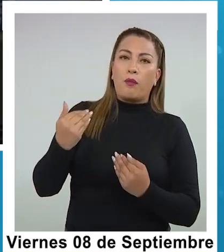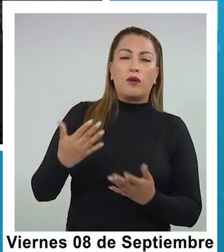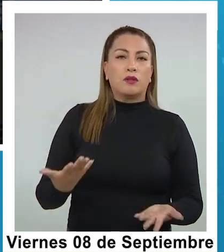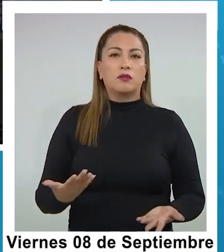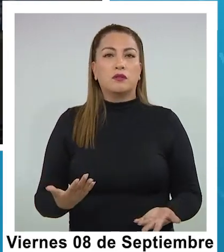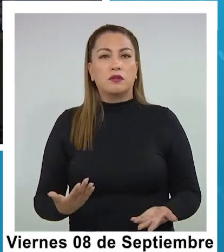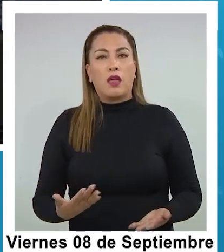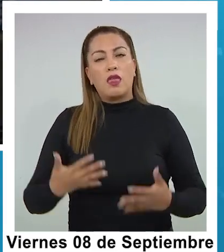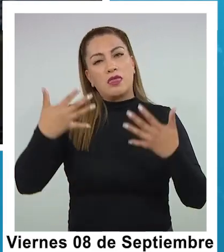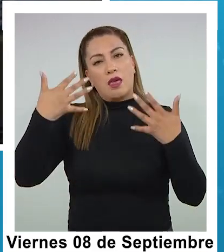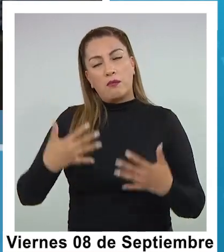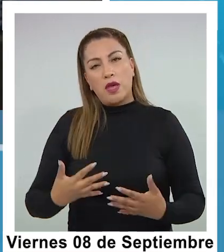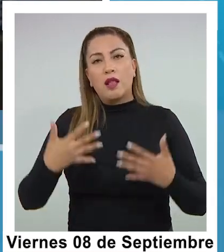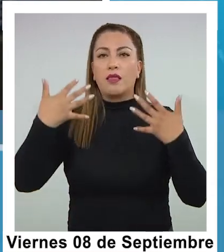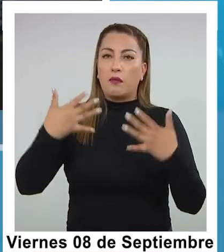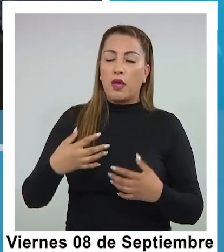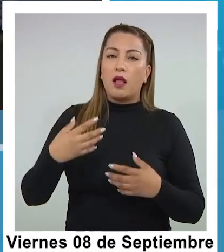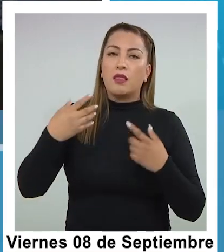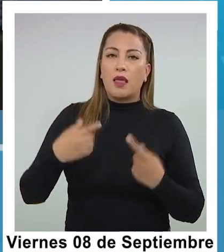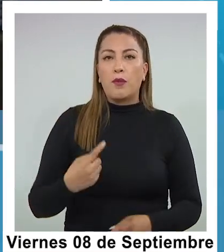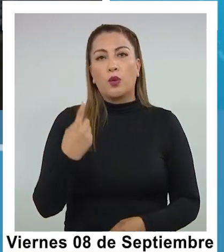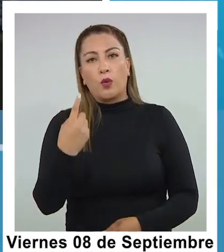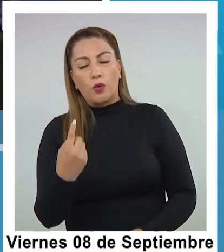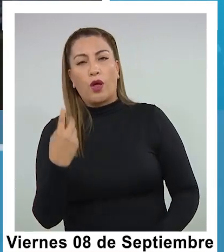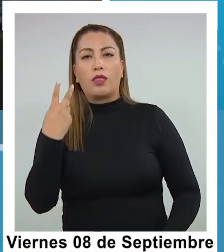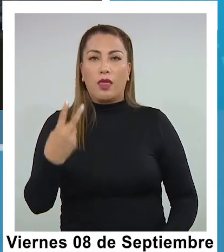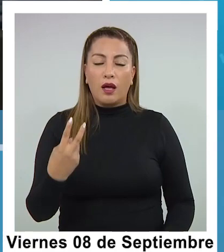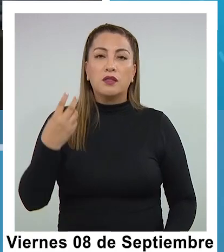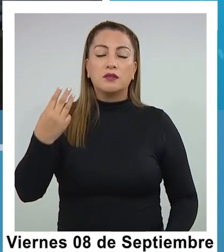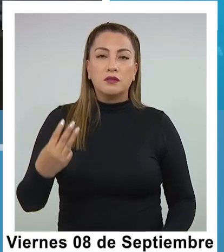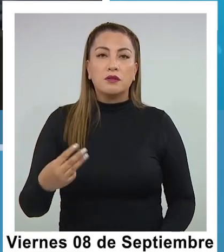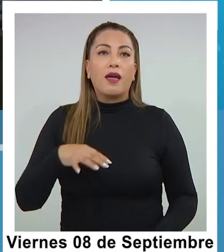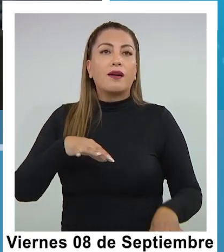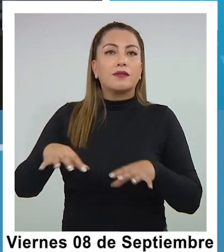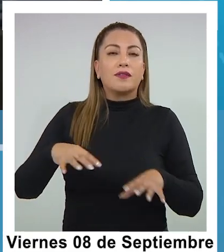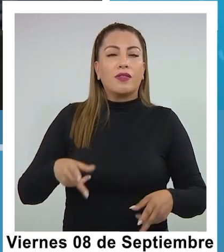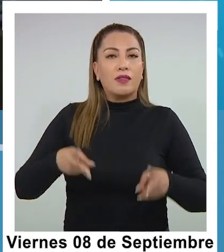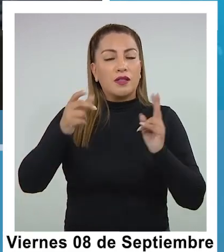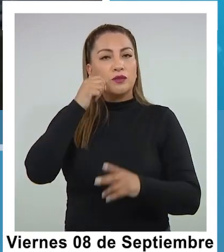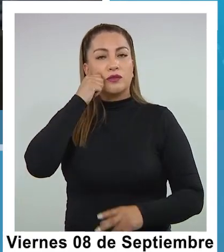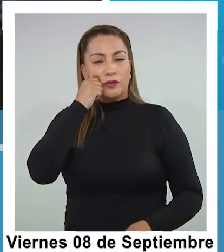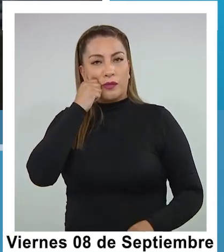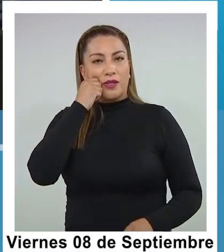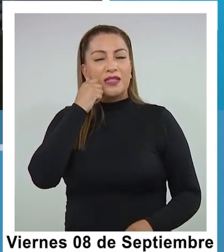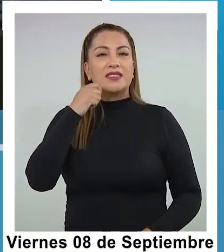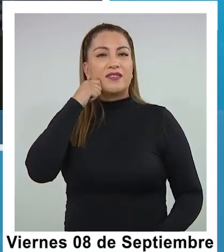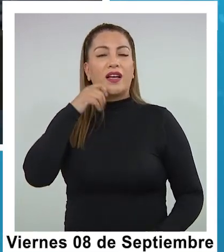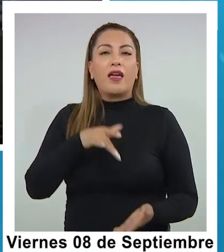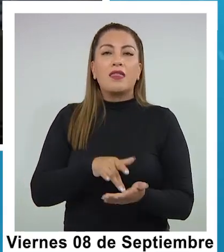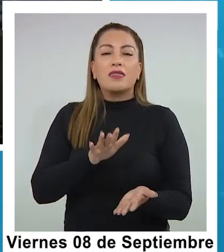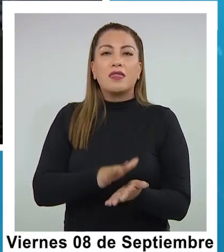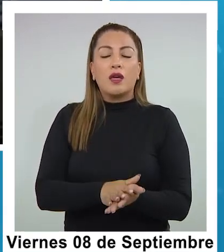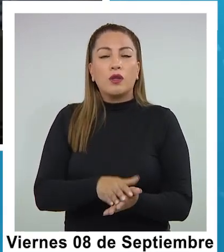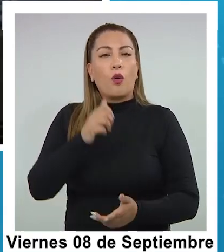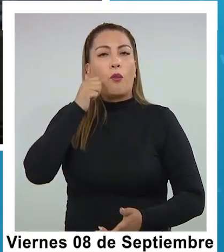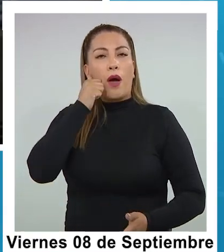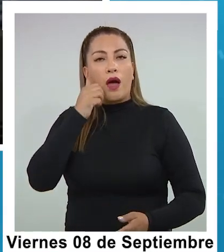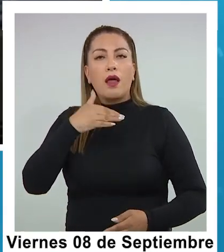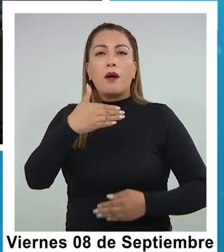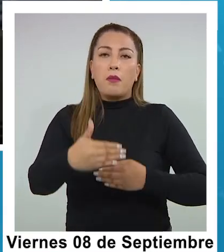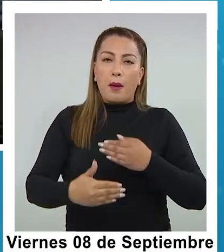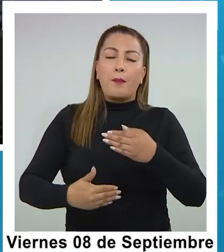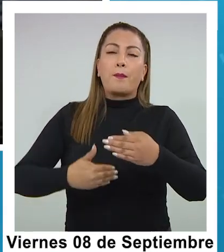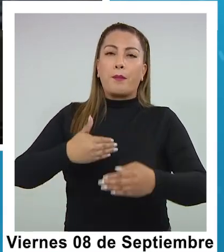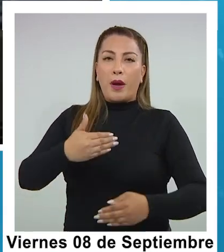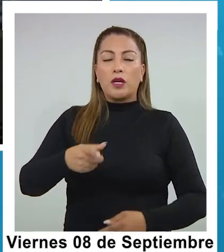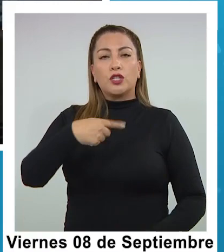10.001, 10.002, 10.003. Eso es un poco la actividad en derechos humanos, son deudas humanas que permanecen en el tiempo y que tú tienes